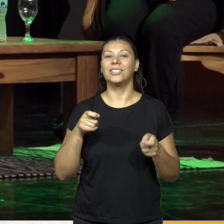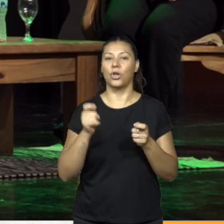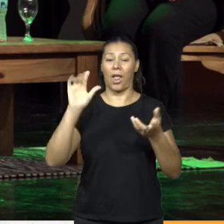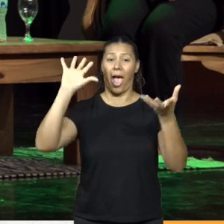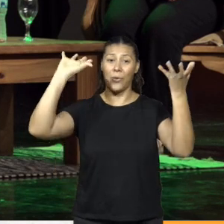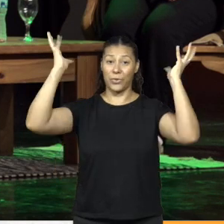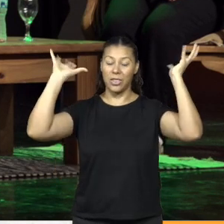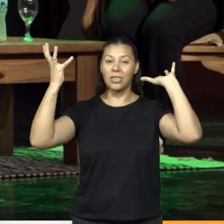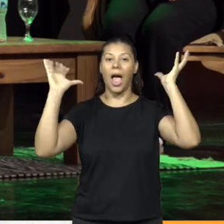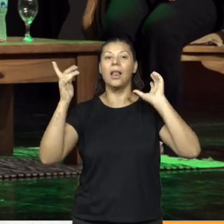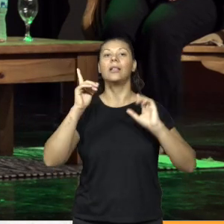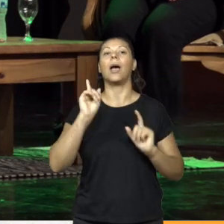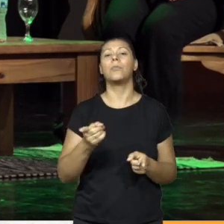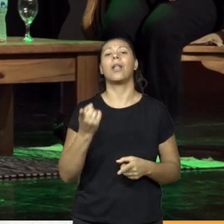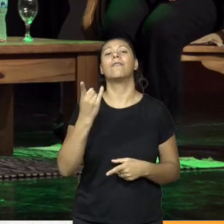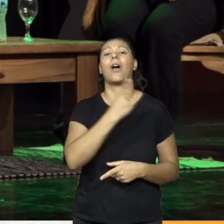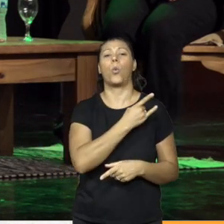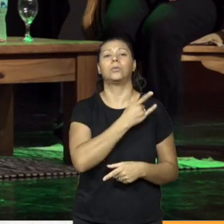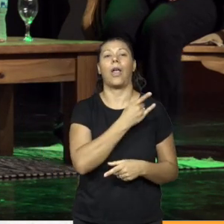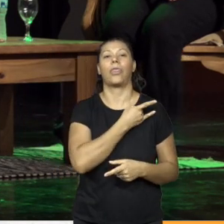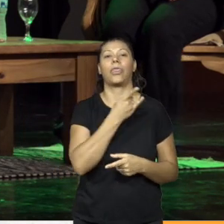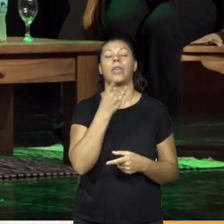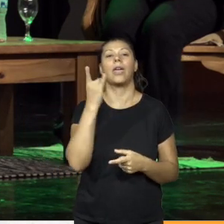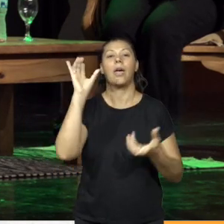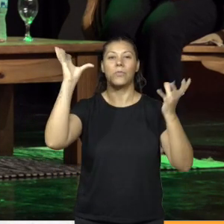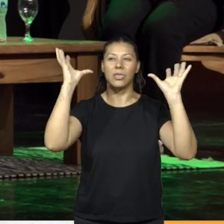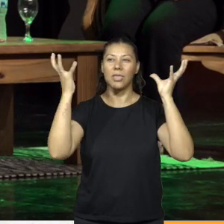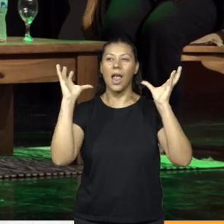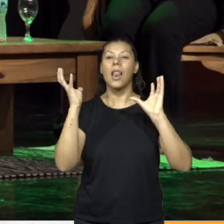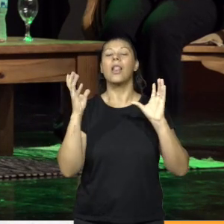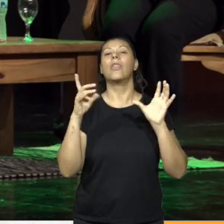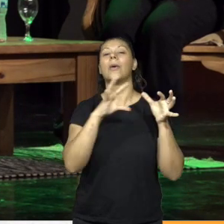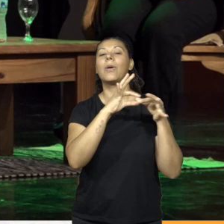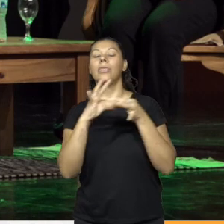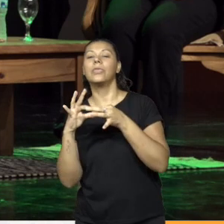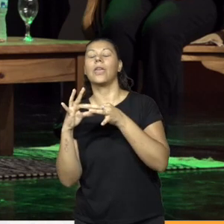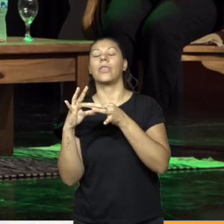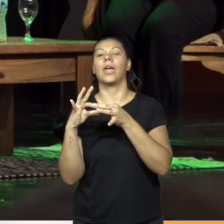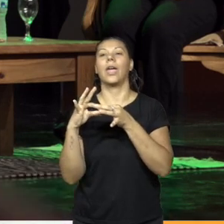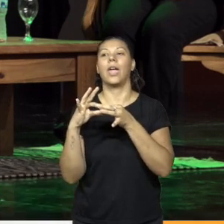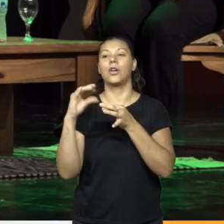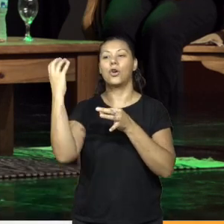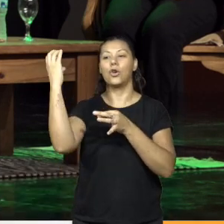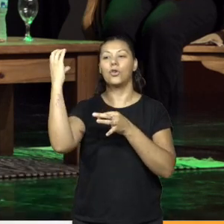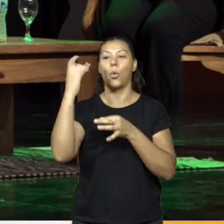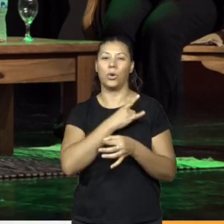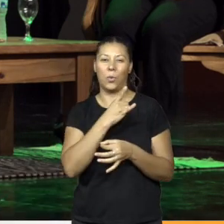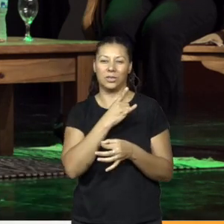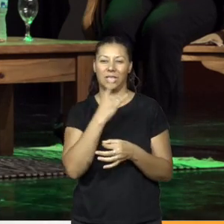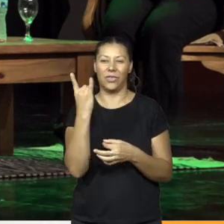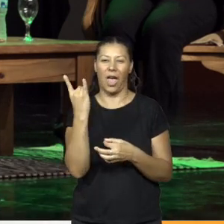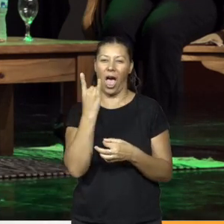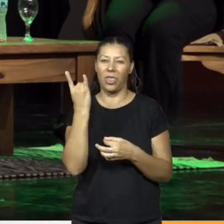Ciencias Ambientales perteneciente a la Universidad Tecnológica de Pereira, Colombia, y es especializada en cambio